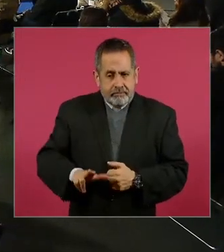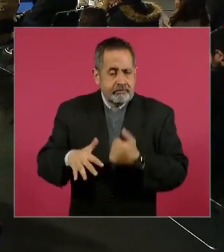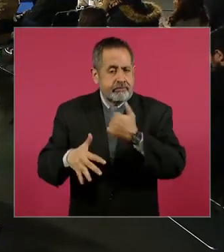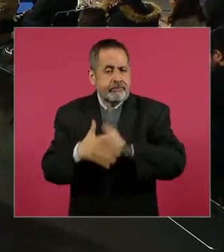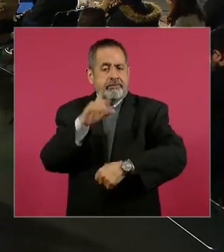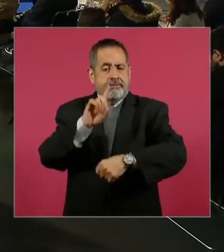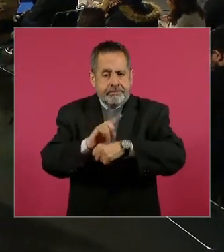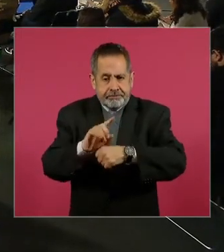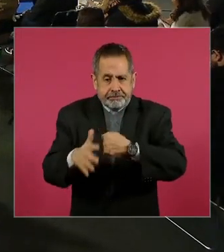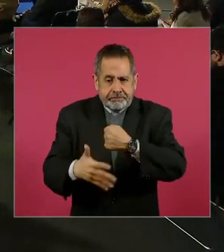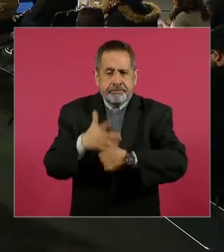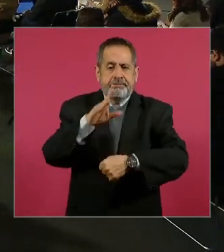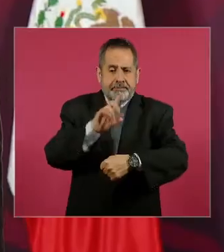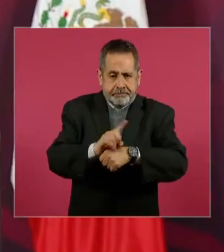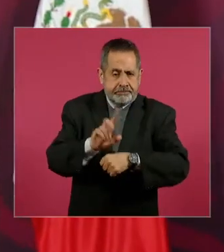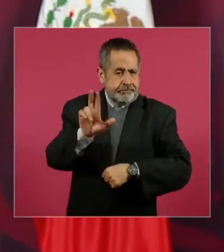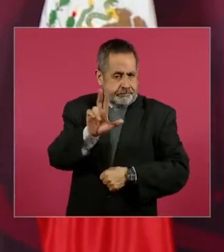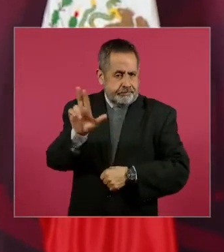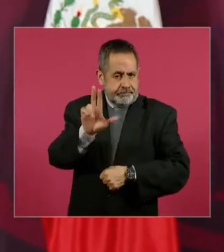días,